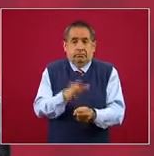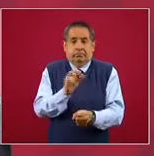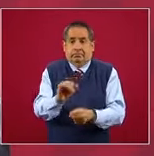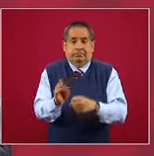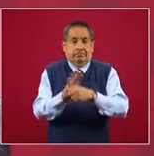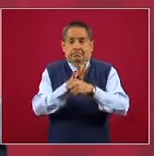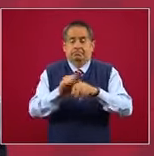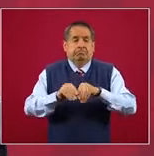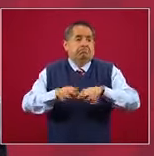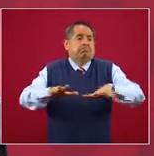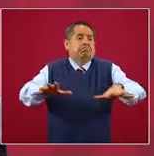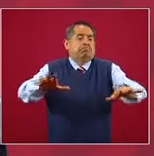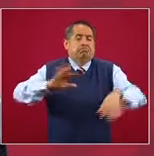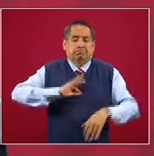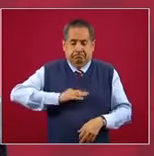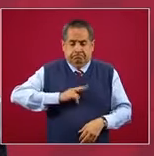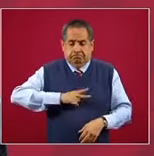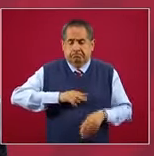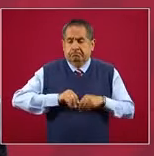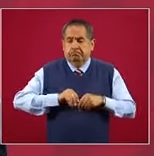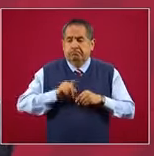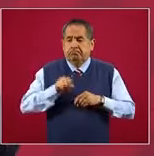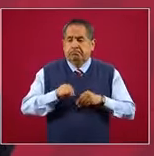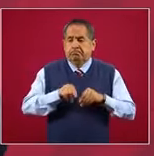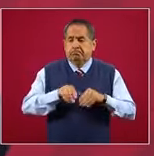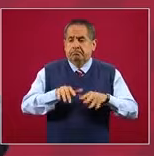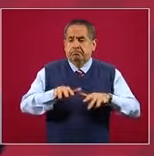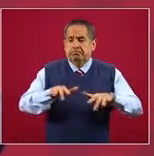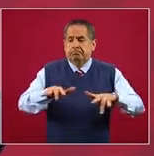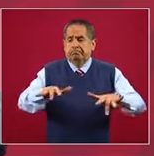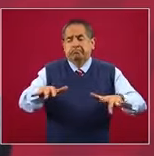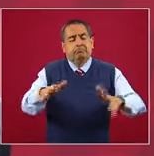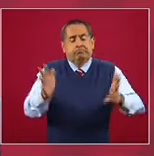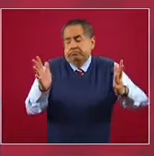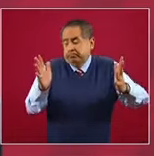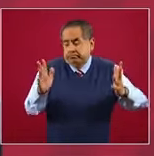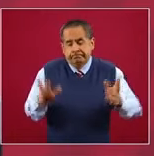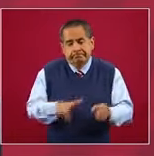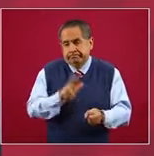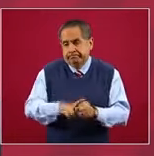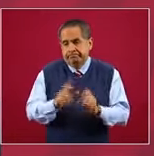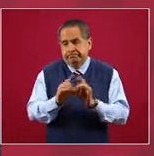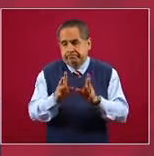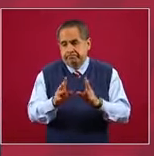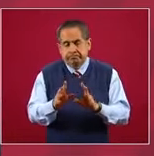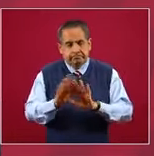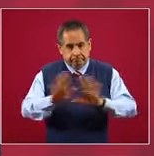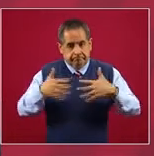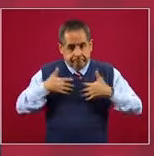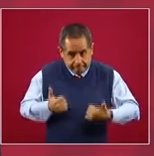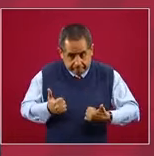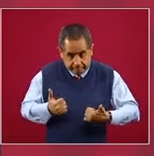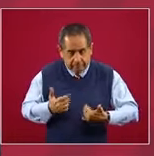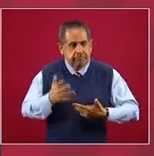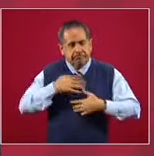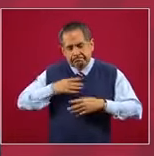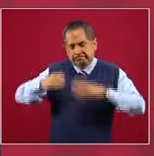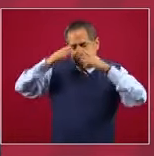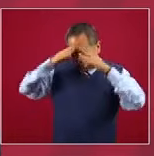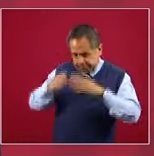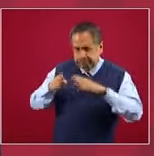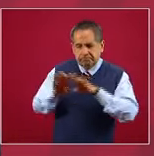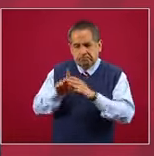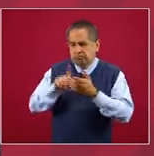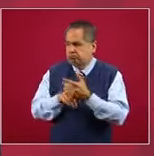natural causado por una partícula biológica, vamos a empezar a centrar de manera más productiva los esfuerzos de